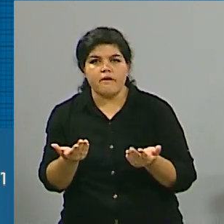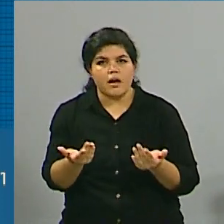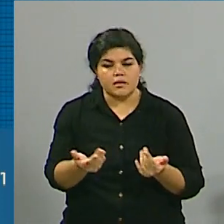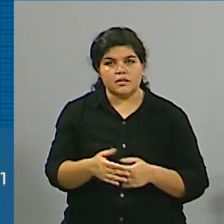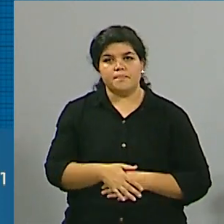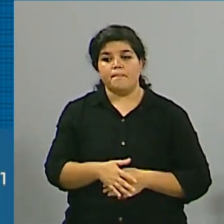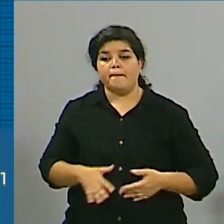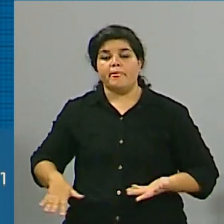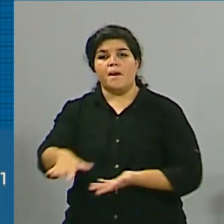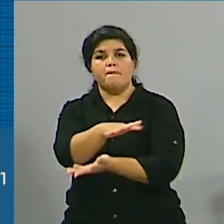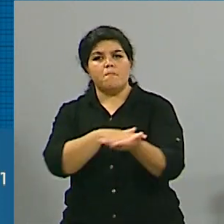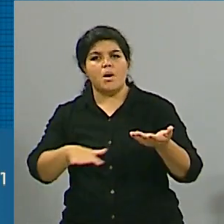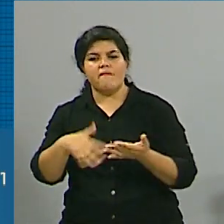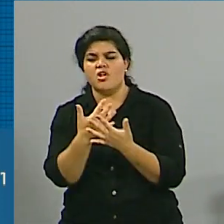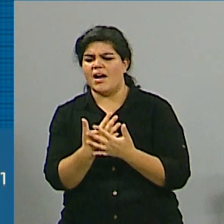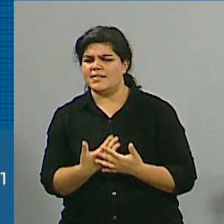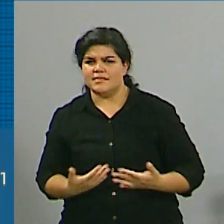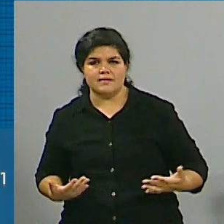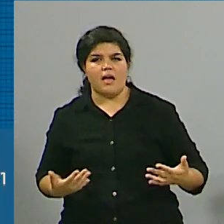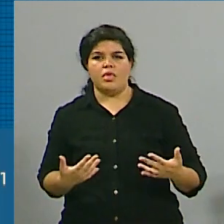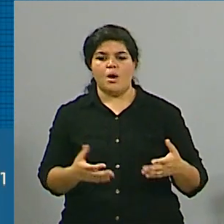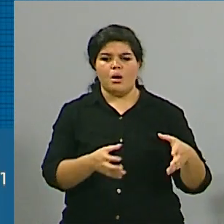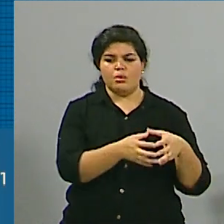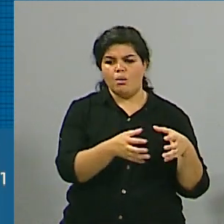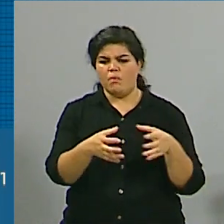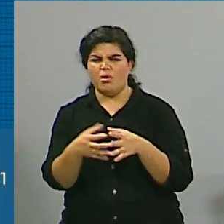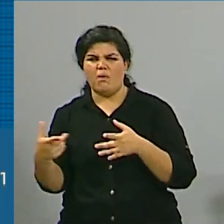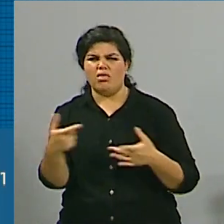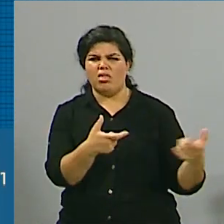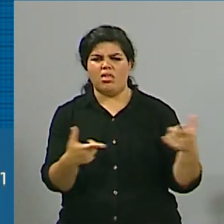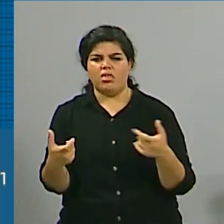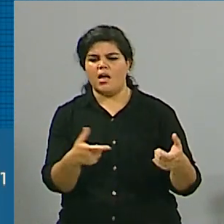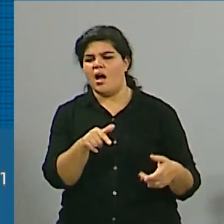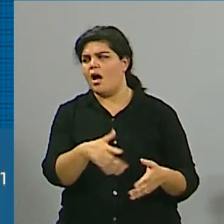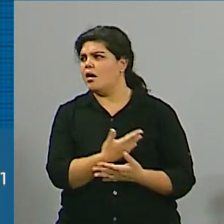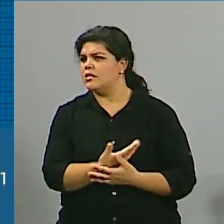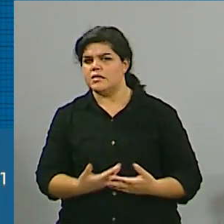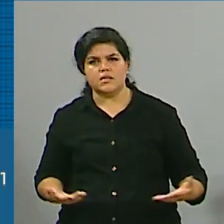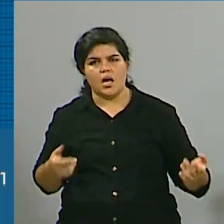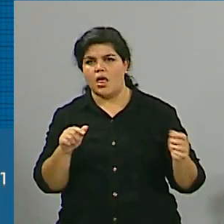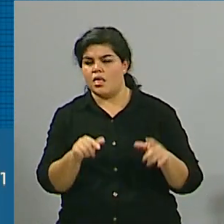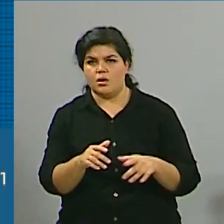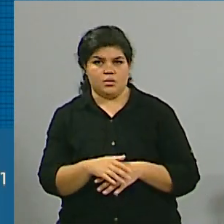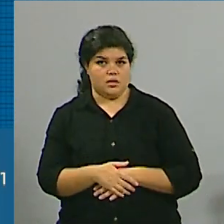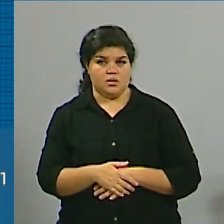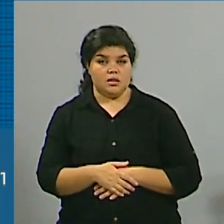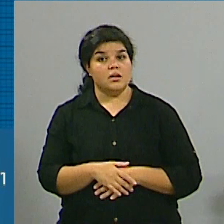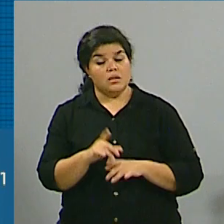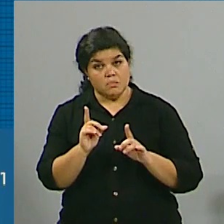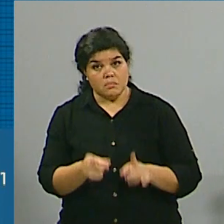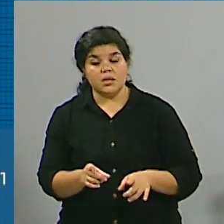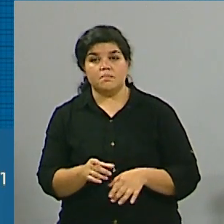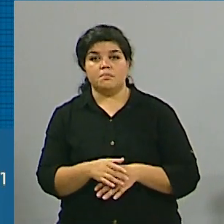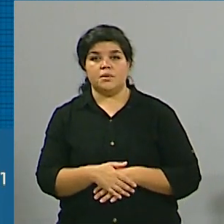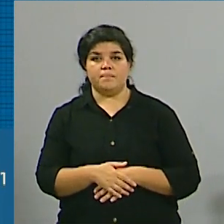los conflictos entre los diferentes partidos, y vemos que esto realmente a la población le aqueja, y los diferentes discursos que golpean a